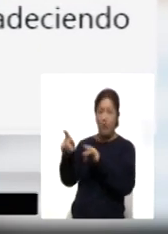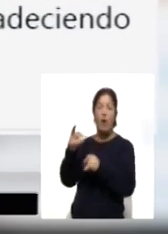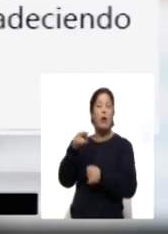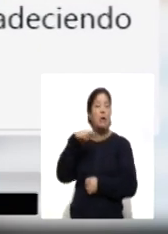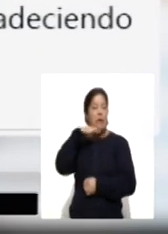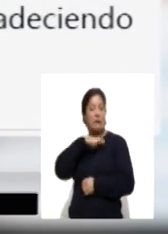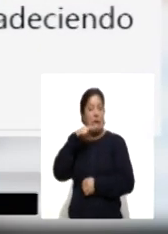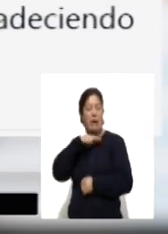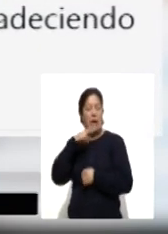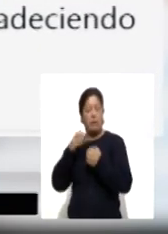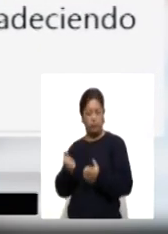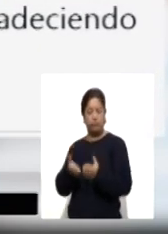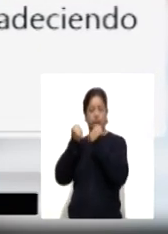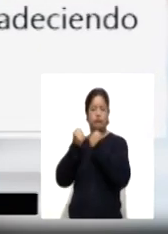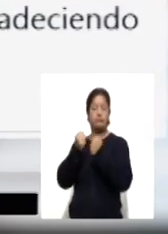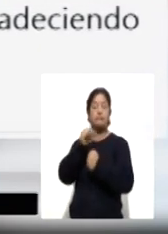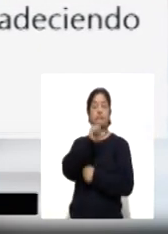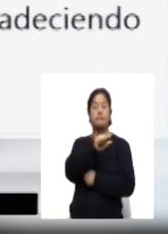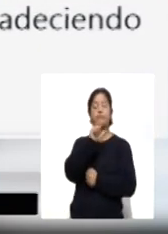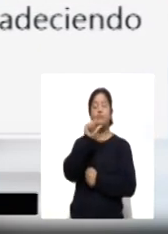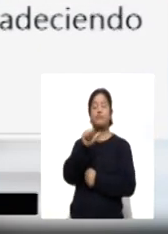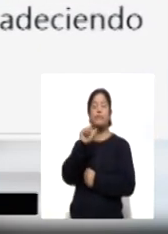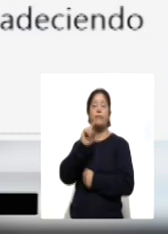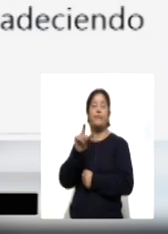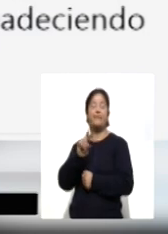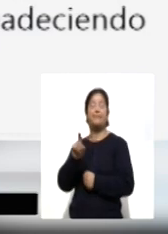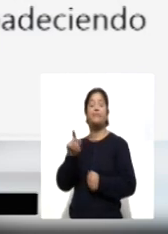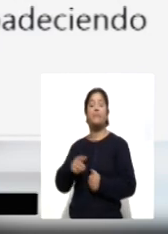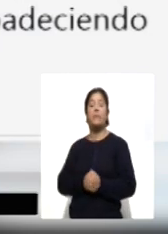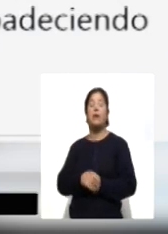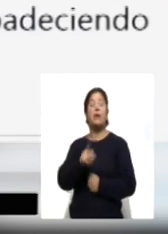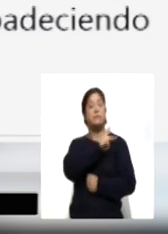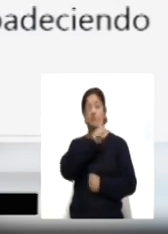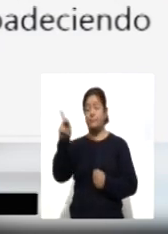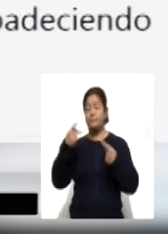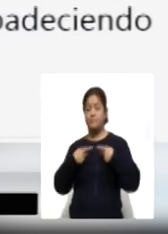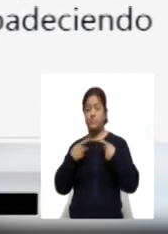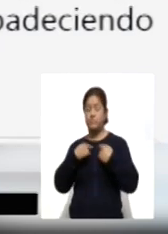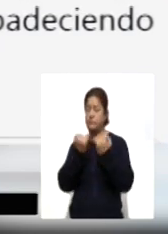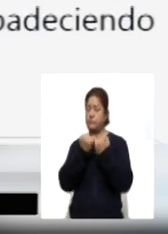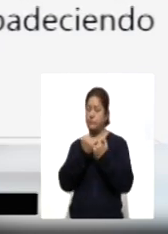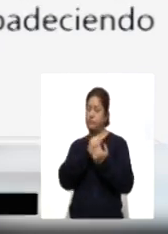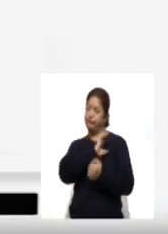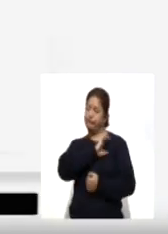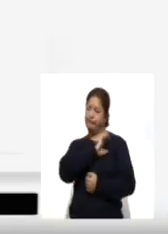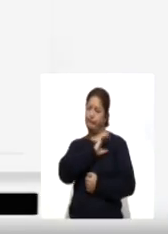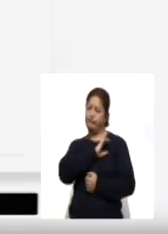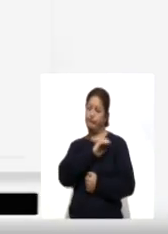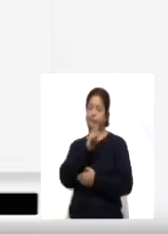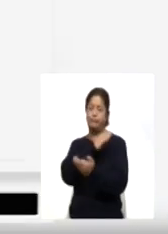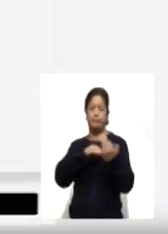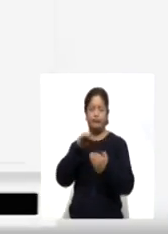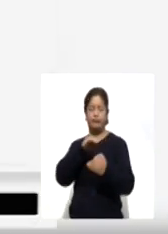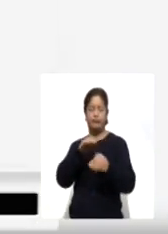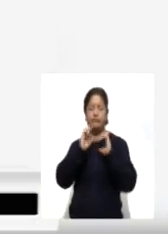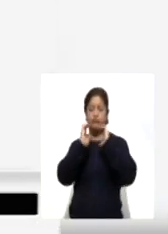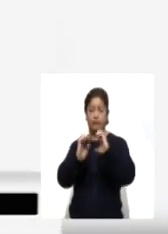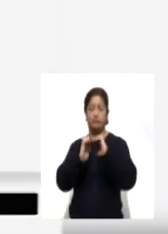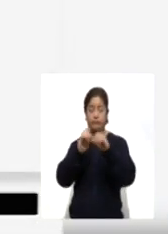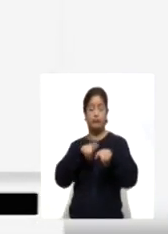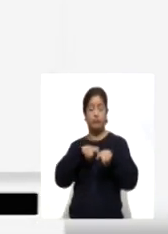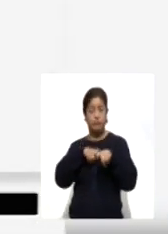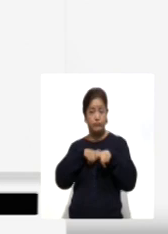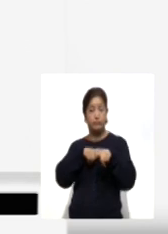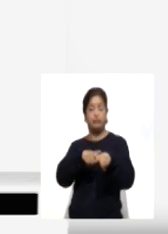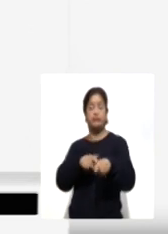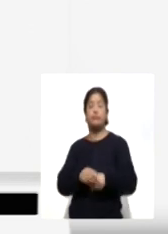Ábalos y a todos quienes están padeciendo esta enfermedad. Nuestra solidaridad, sigamos cuidándonos todos. Del mismo modo, funcionarios